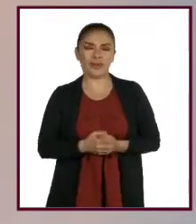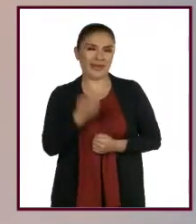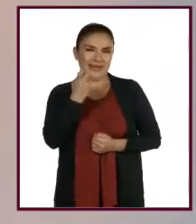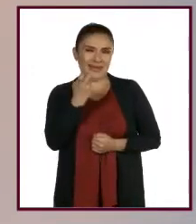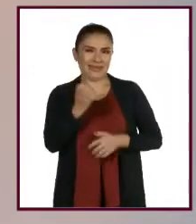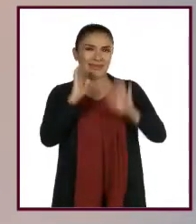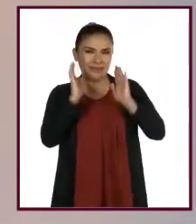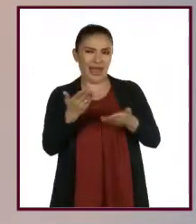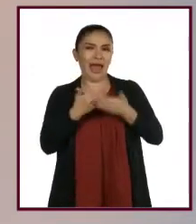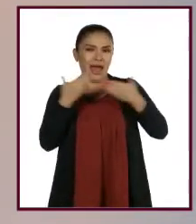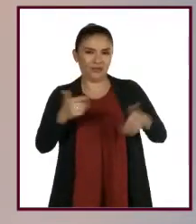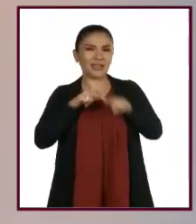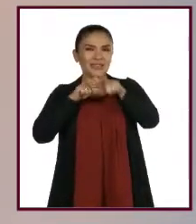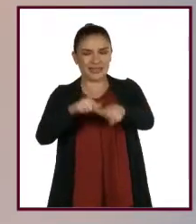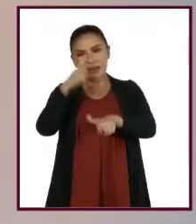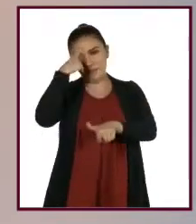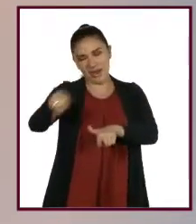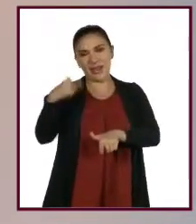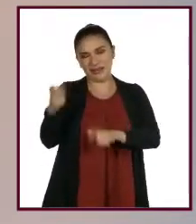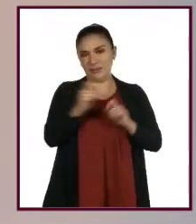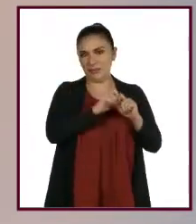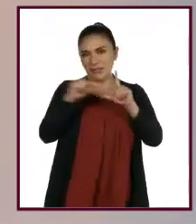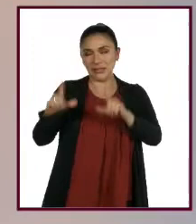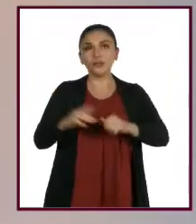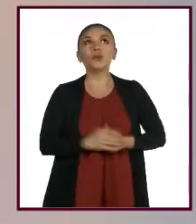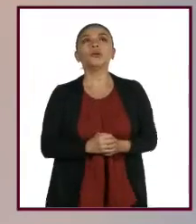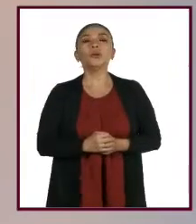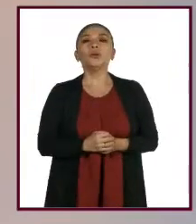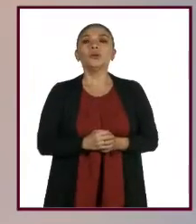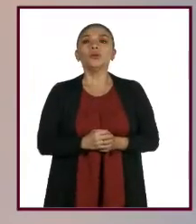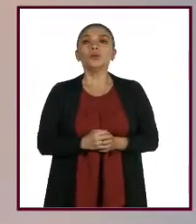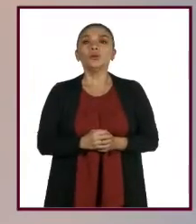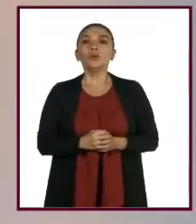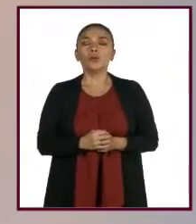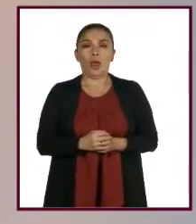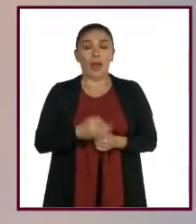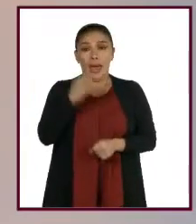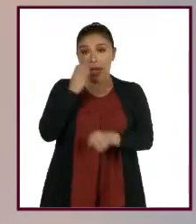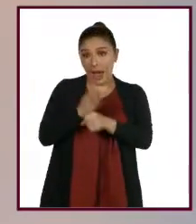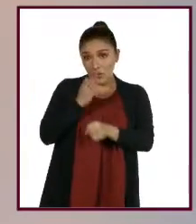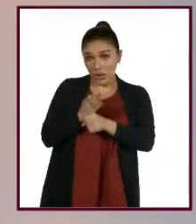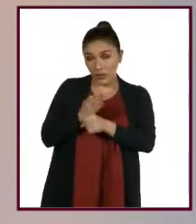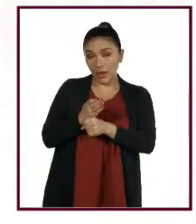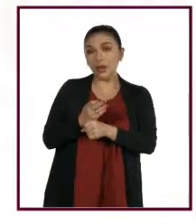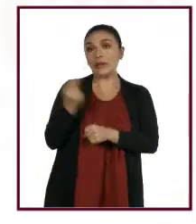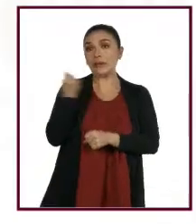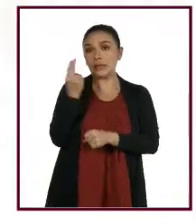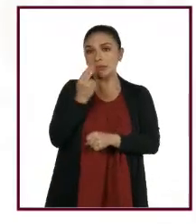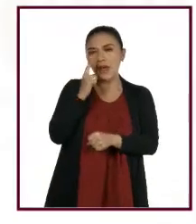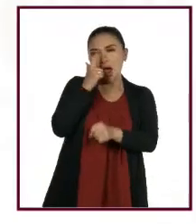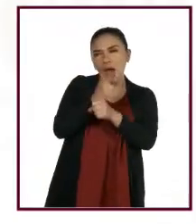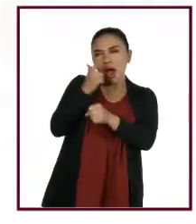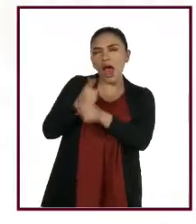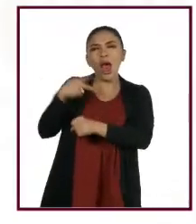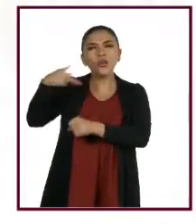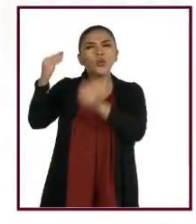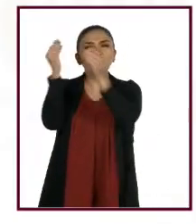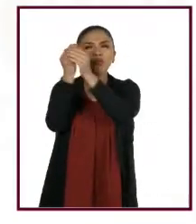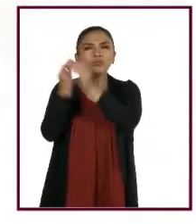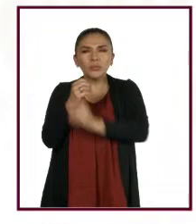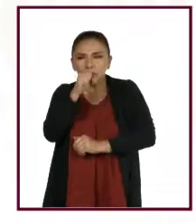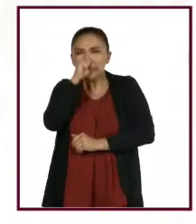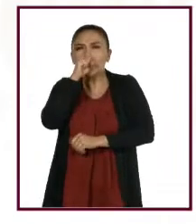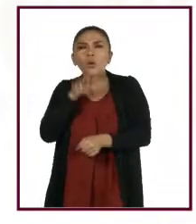ya continuando con la presentación, vamos a identificar los inhalables. Se